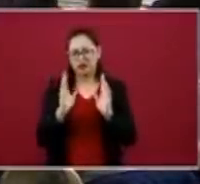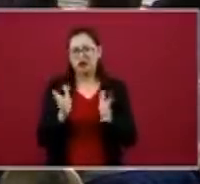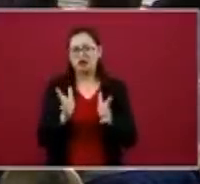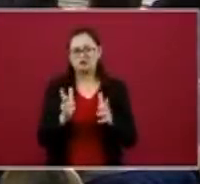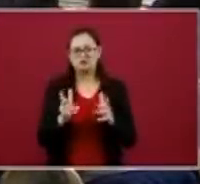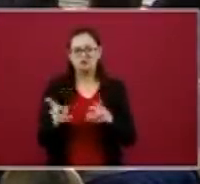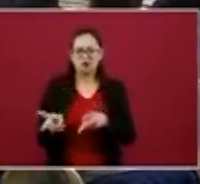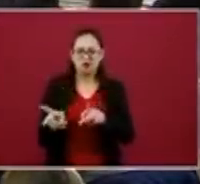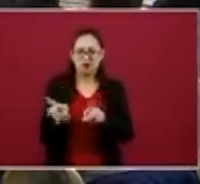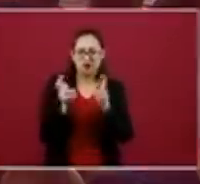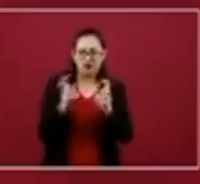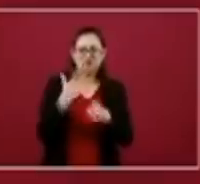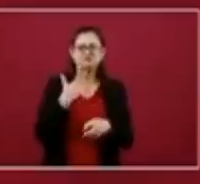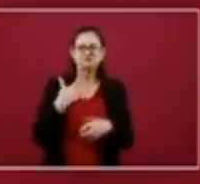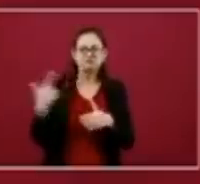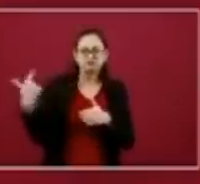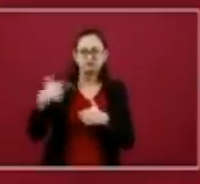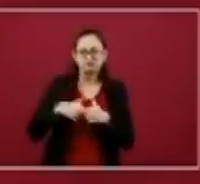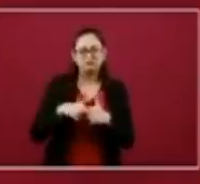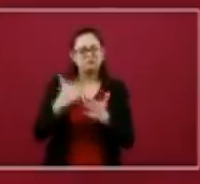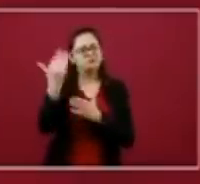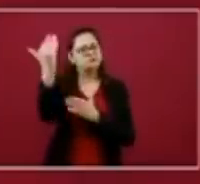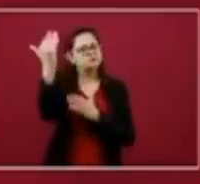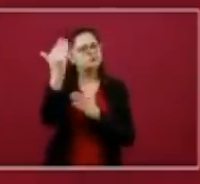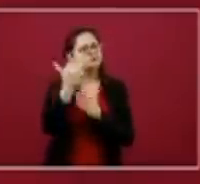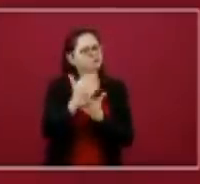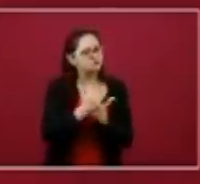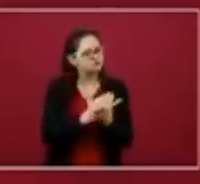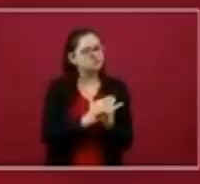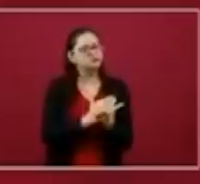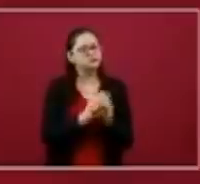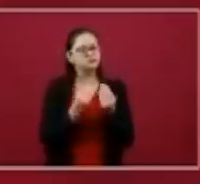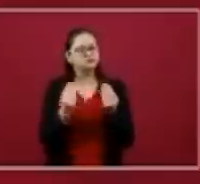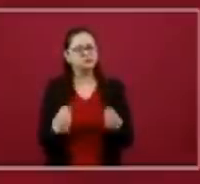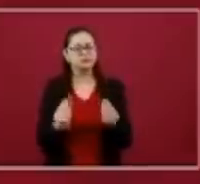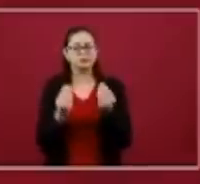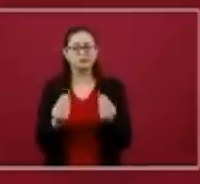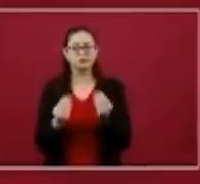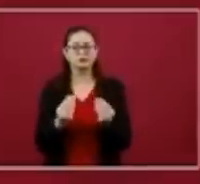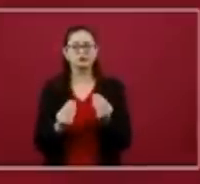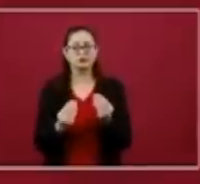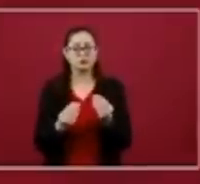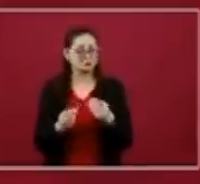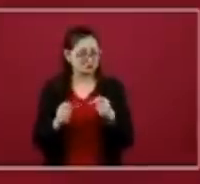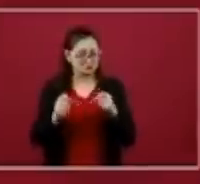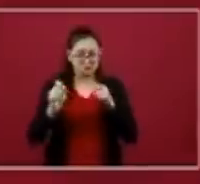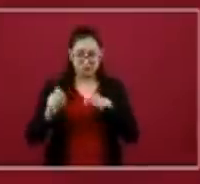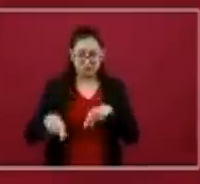considerablemente el robo de combustible. Si seguimos como vamos,